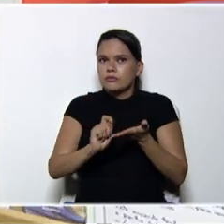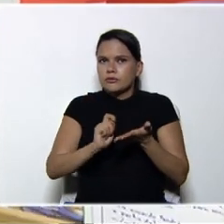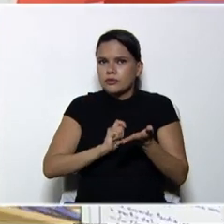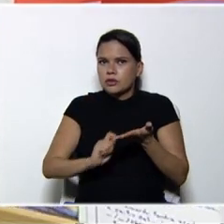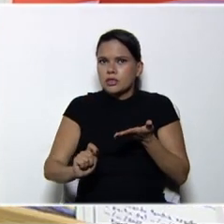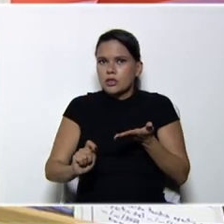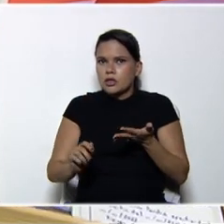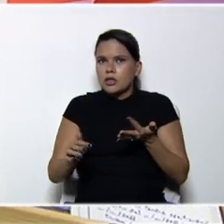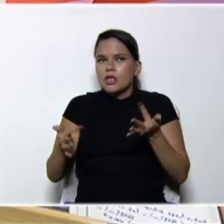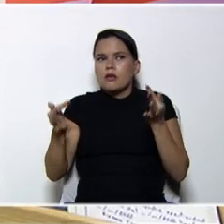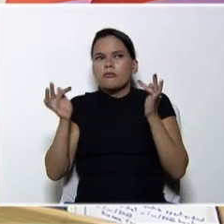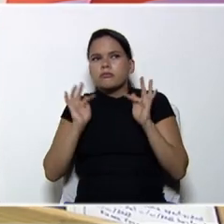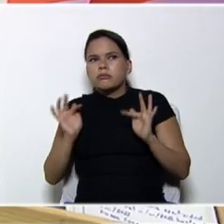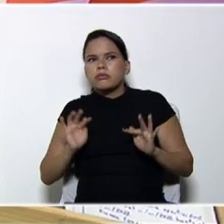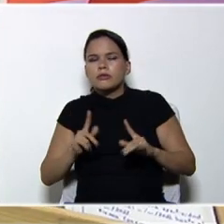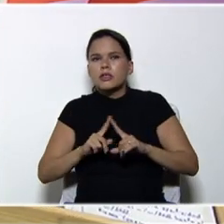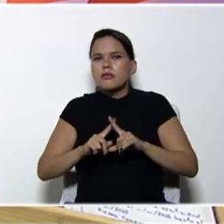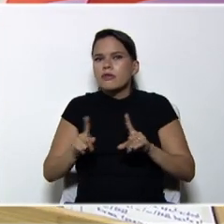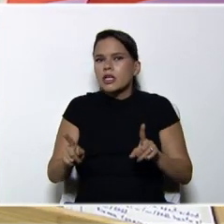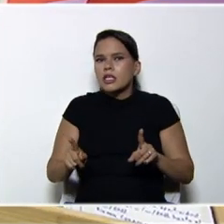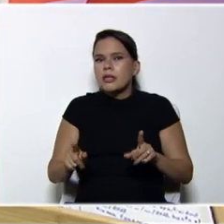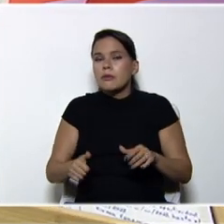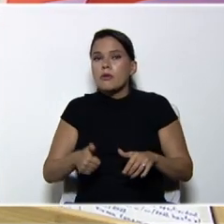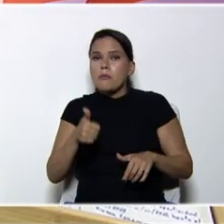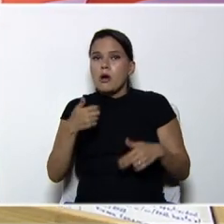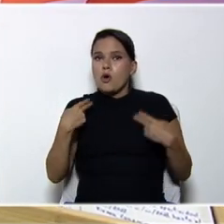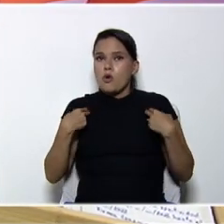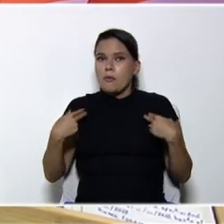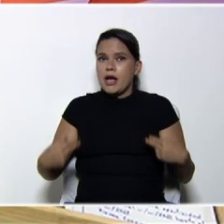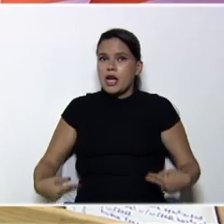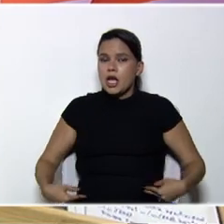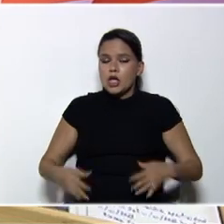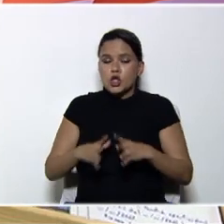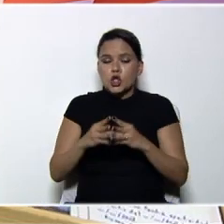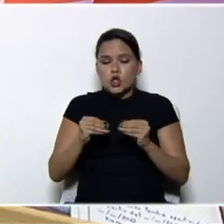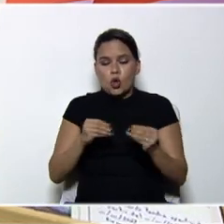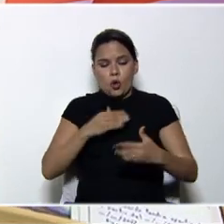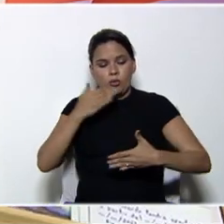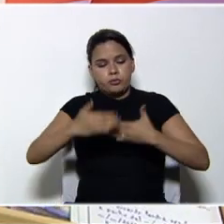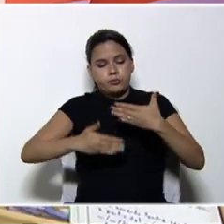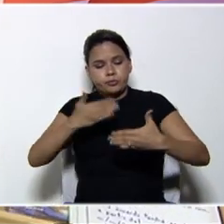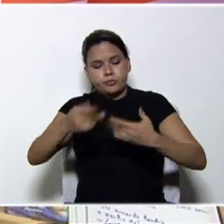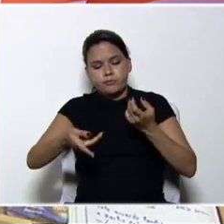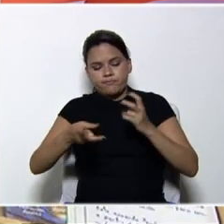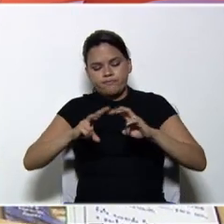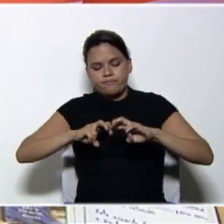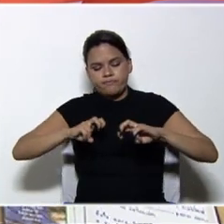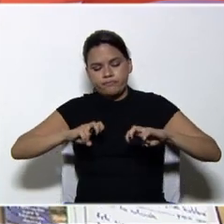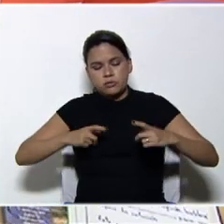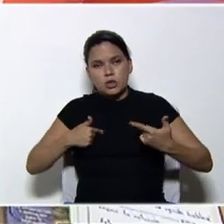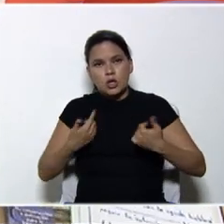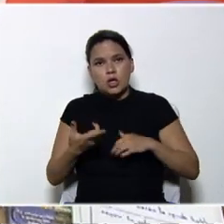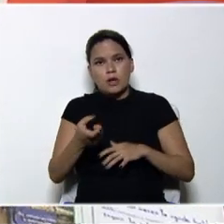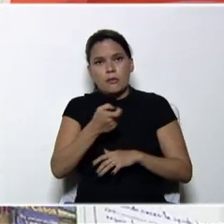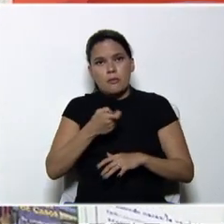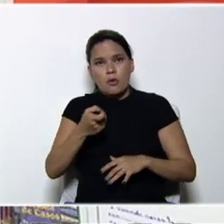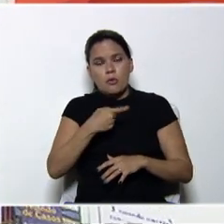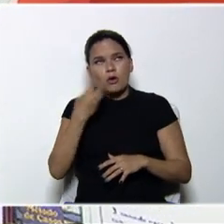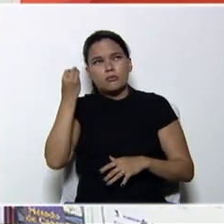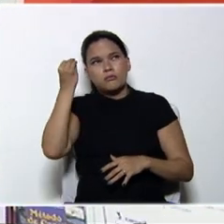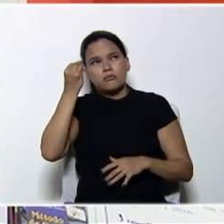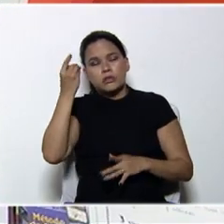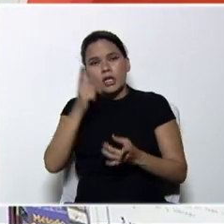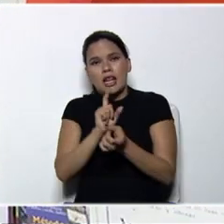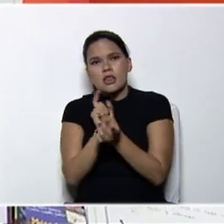una metódica distinta, pero más humana, todo proceso de investigación, que lo que vamos a buscar entonces es la reflexión, es